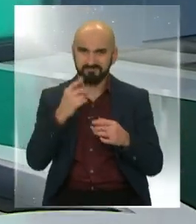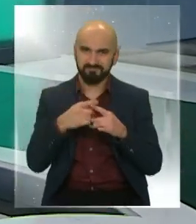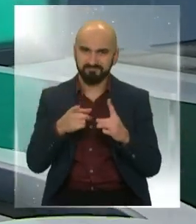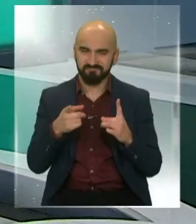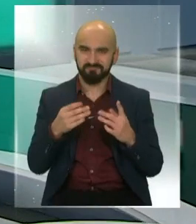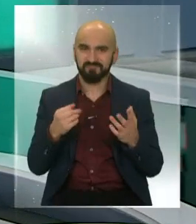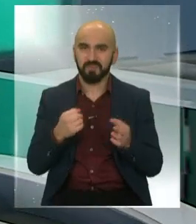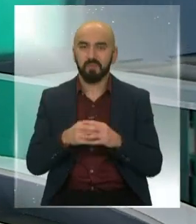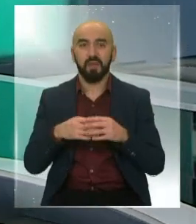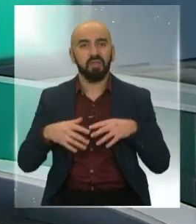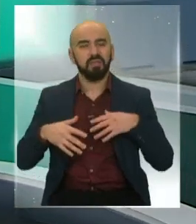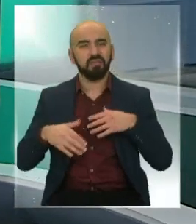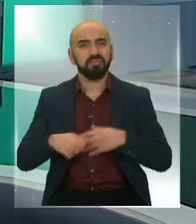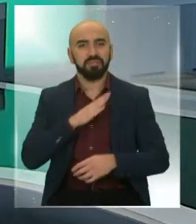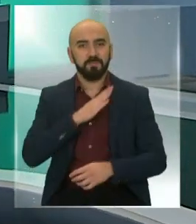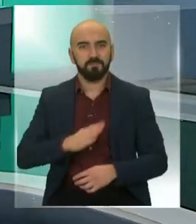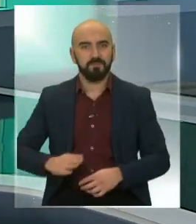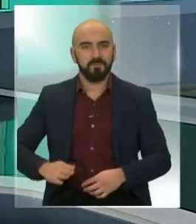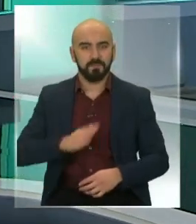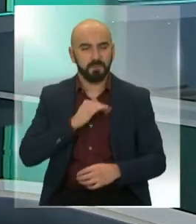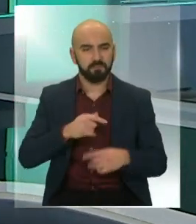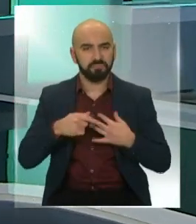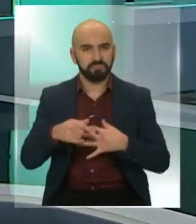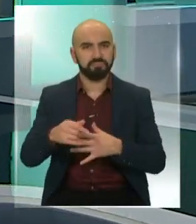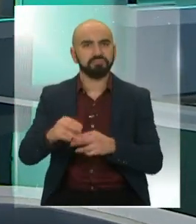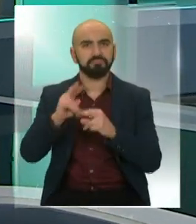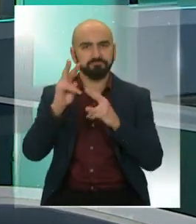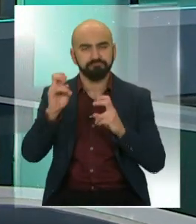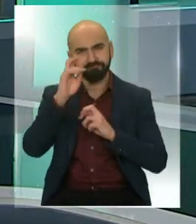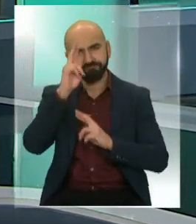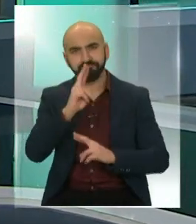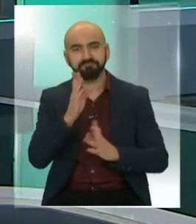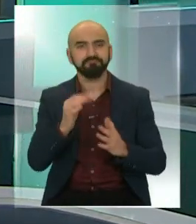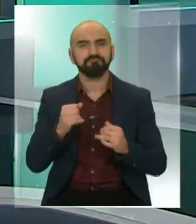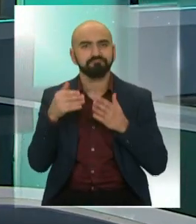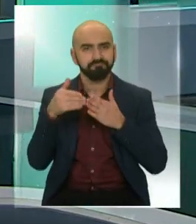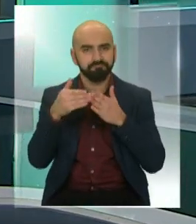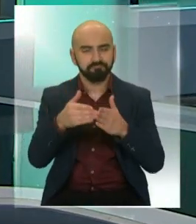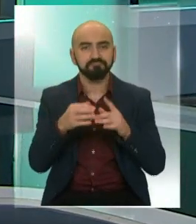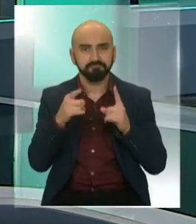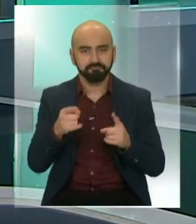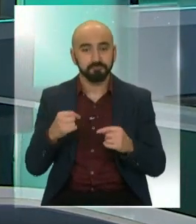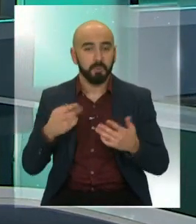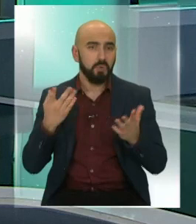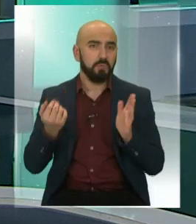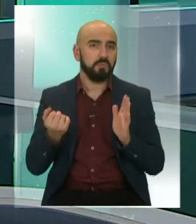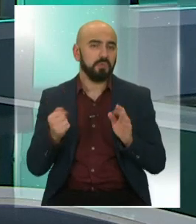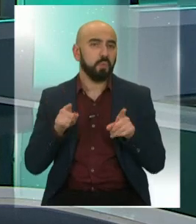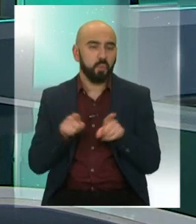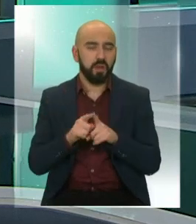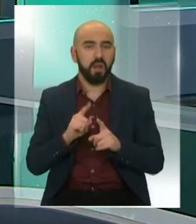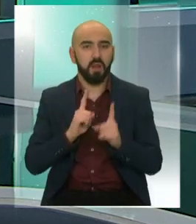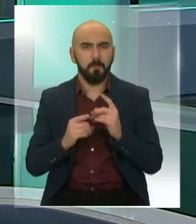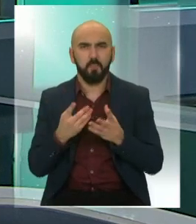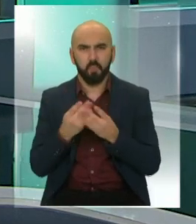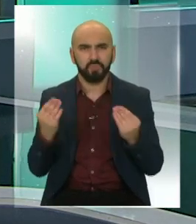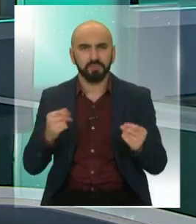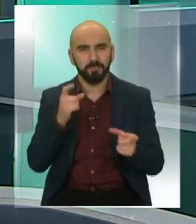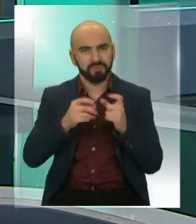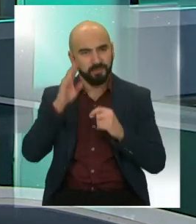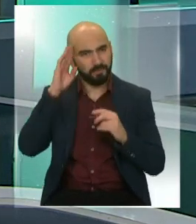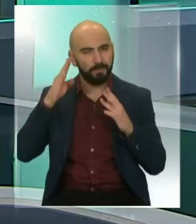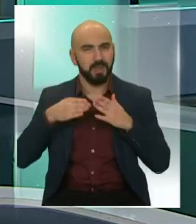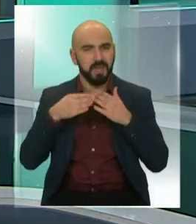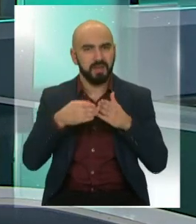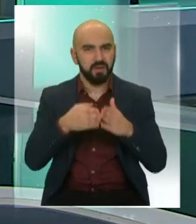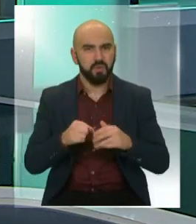Lejos de los desfiles y las glorias navales, la historia tras esta fecha sigue vigente y siendo una inspiración para miles de marinos que están apoyando a chilenos